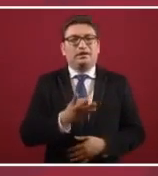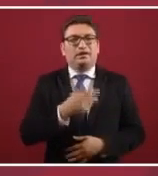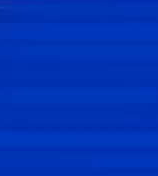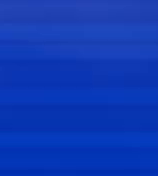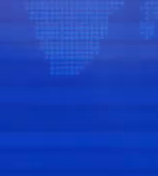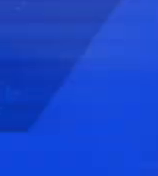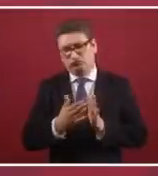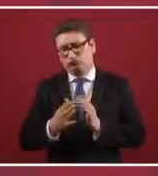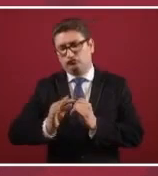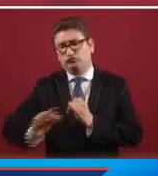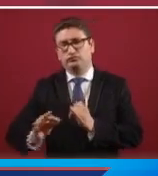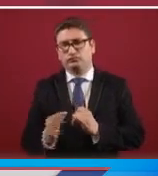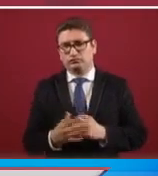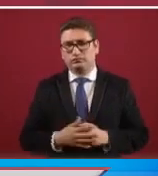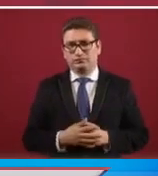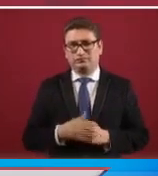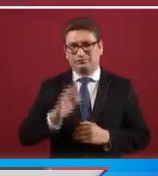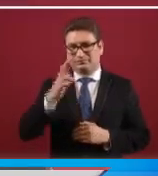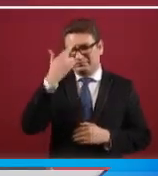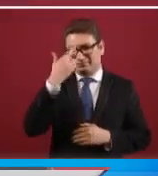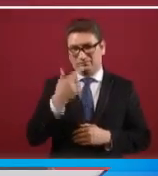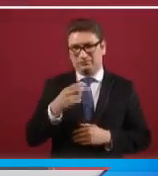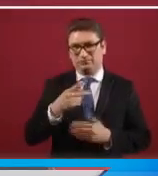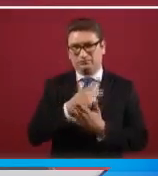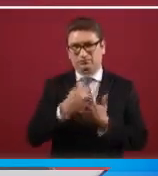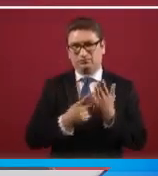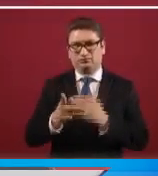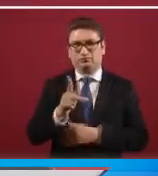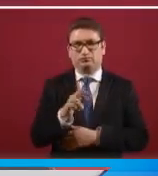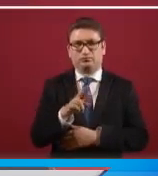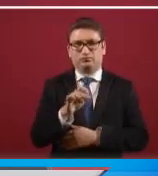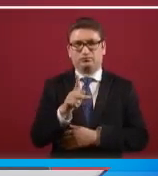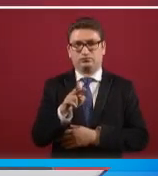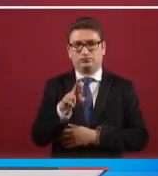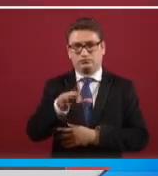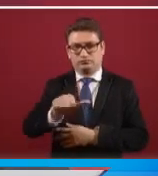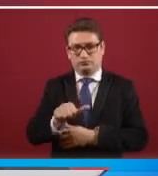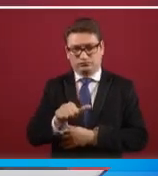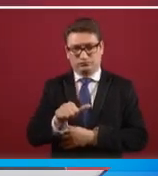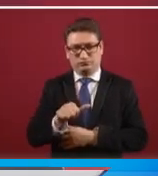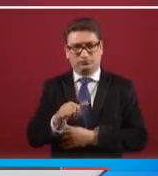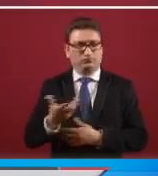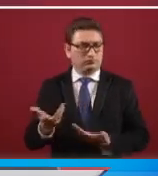responsabilidades. Llama a INE a comparecer. Y ahora